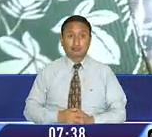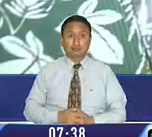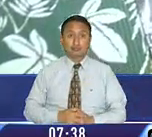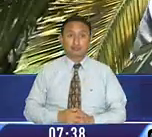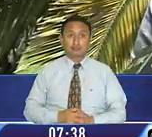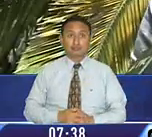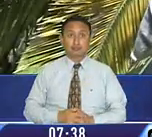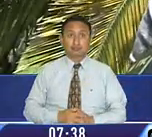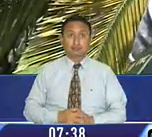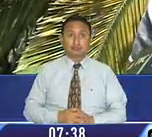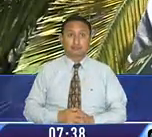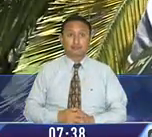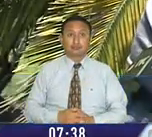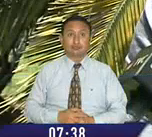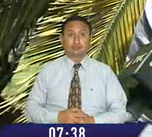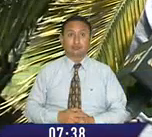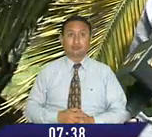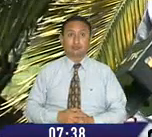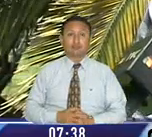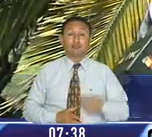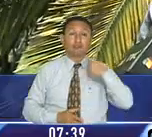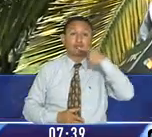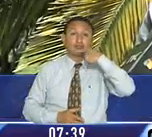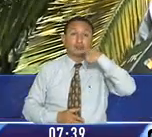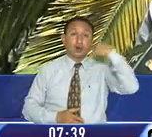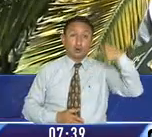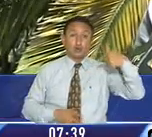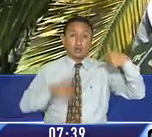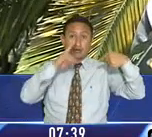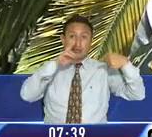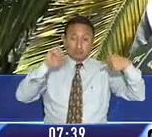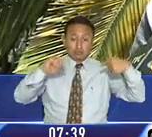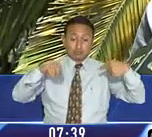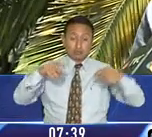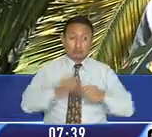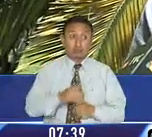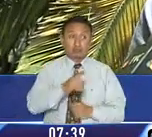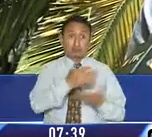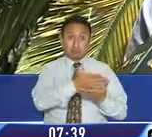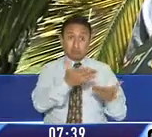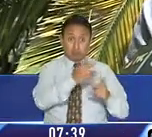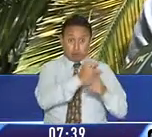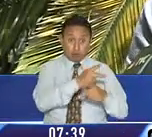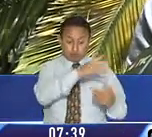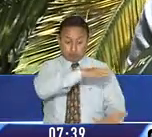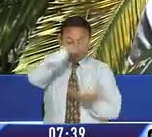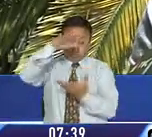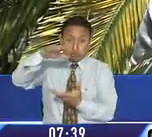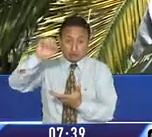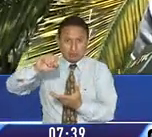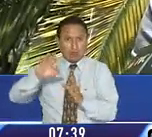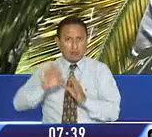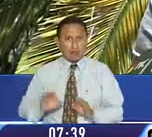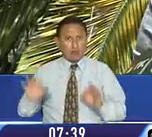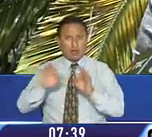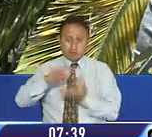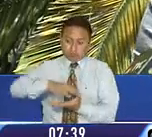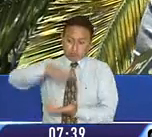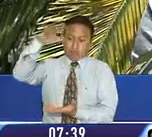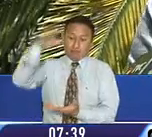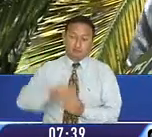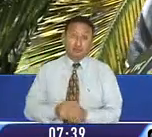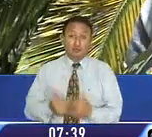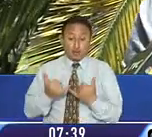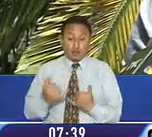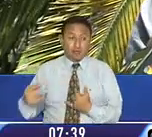valor. Porque Rusia, Ucrania eran proveedores importantes de estos insumos y el efecto de el corte